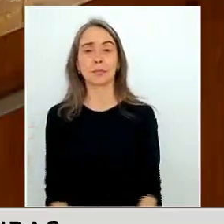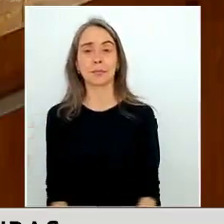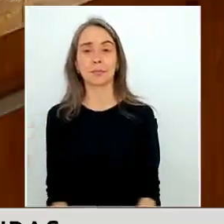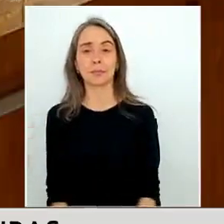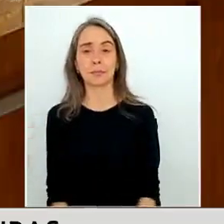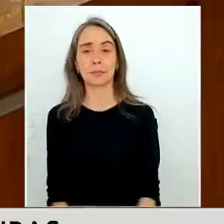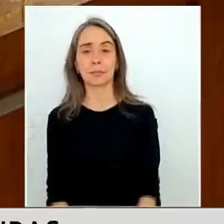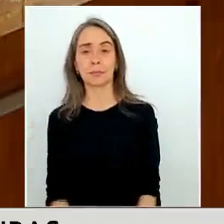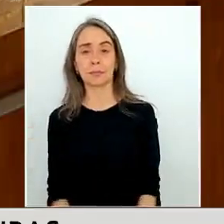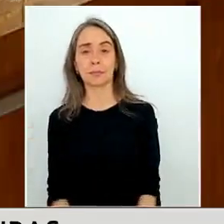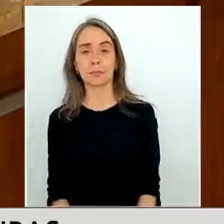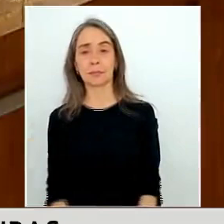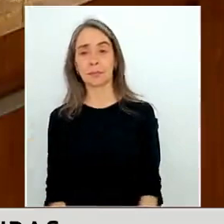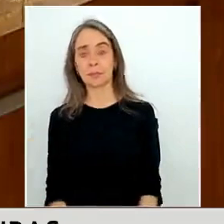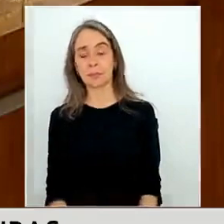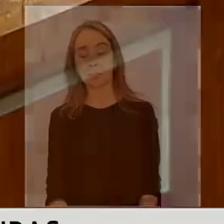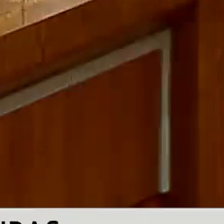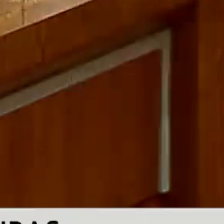gracias